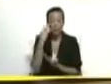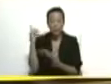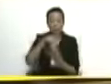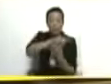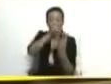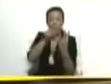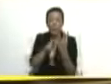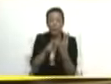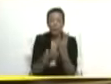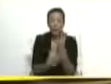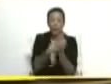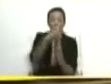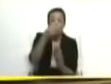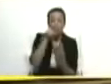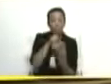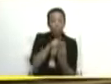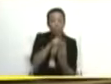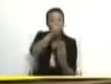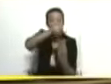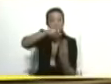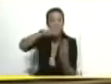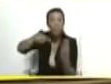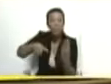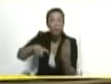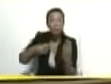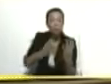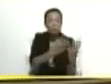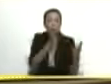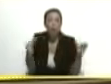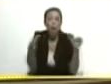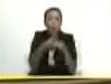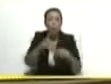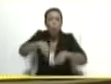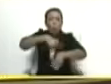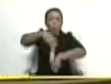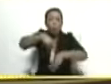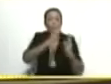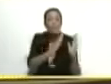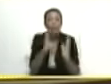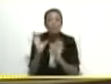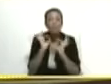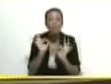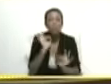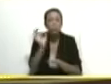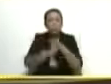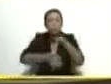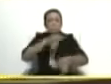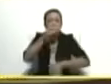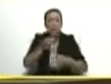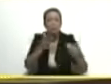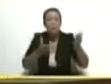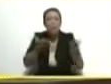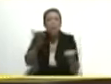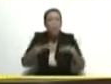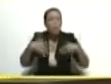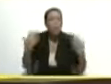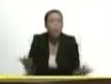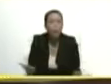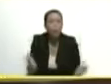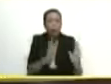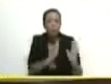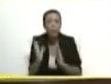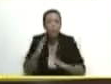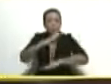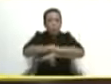Eloína Rodríguez. Fue una larga reunión de planificación, de balance, de